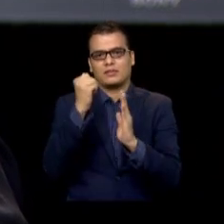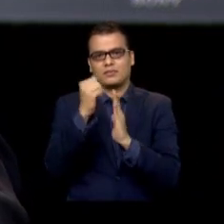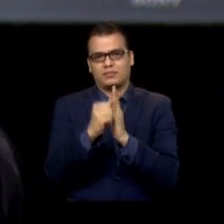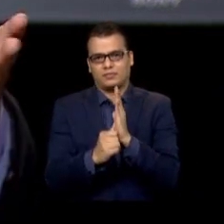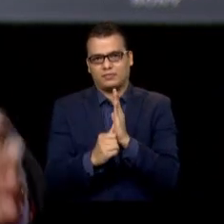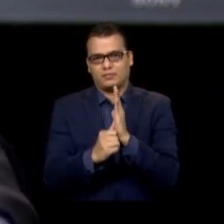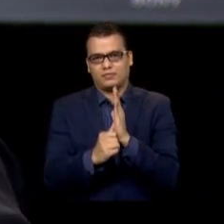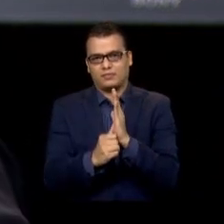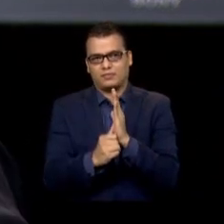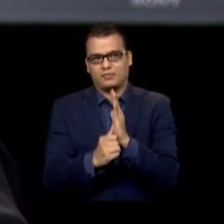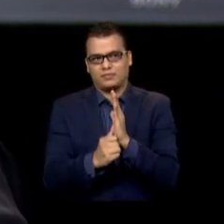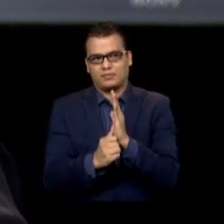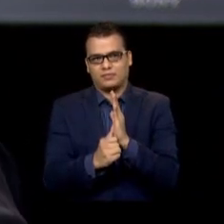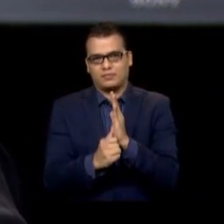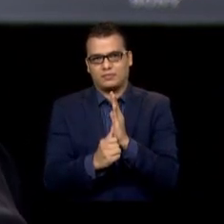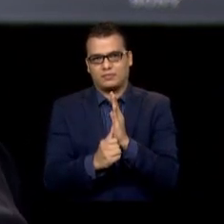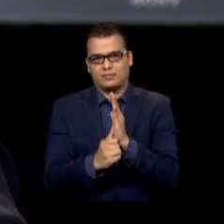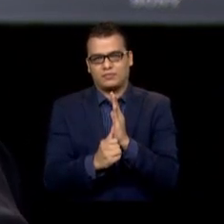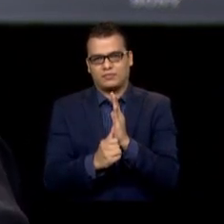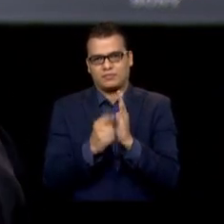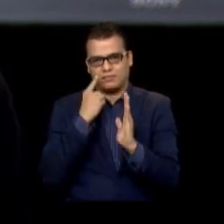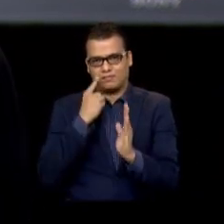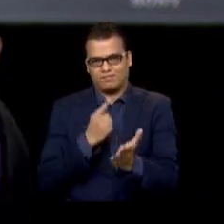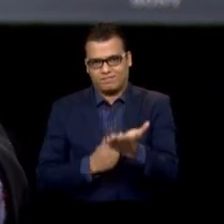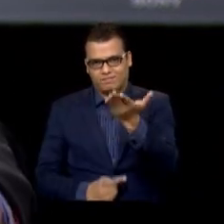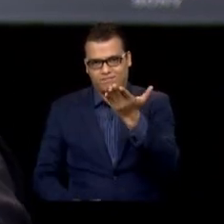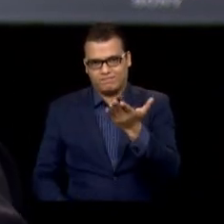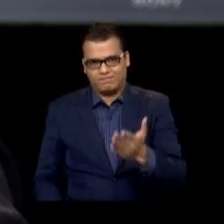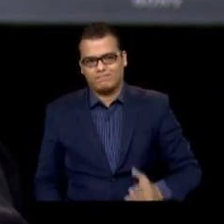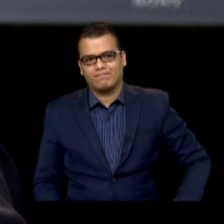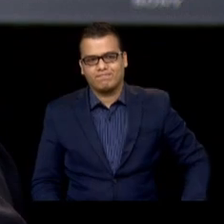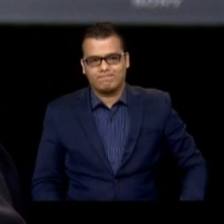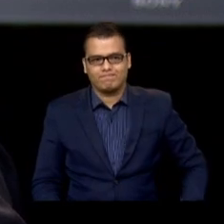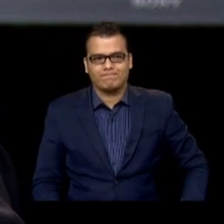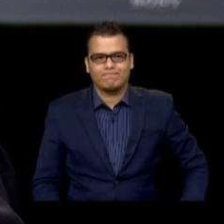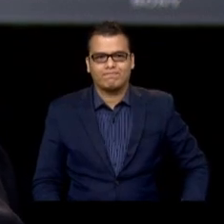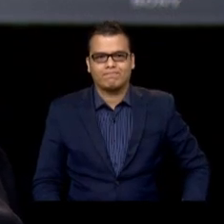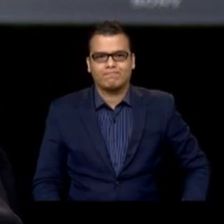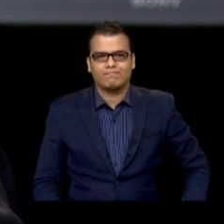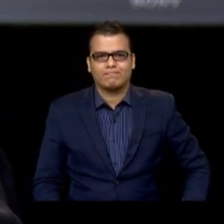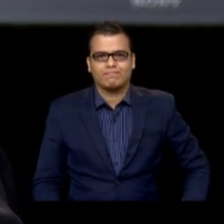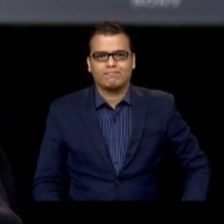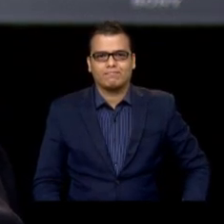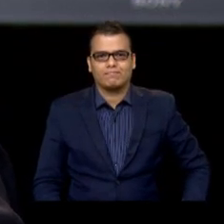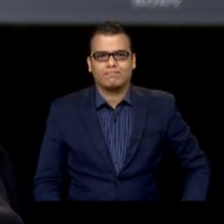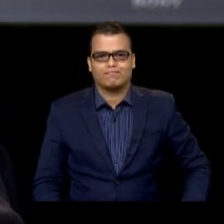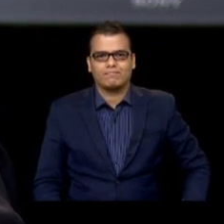Regional de Televisión Telepacífico y el noticiero Noti5. Muy buenas noches.